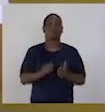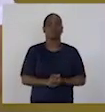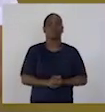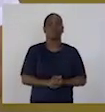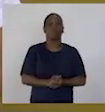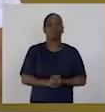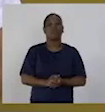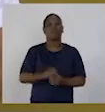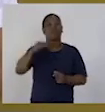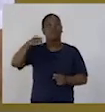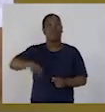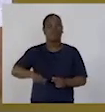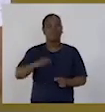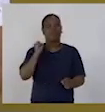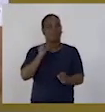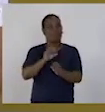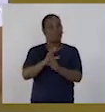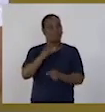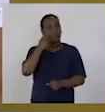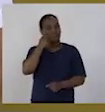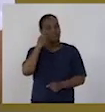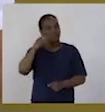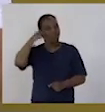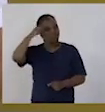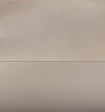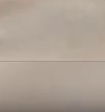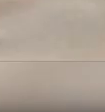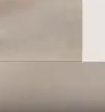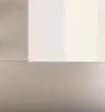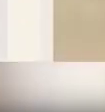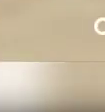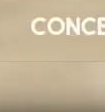continuación, observaríamos el siguiente video.